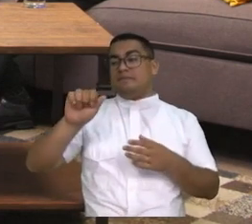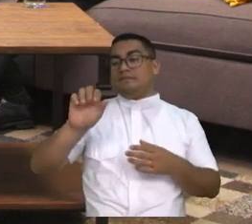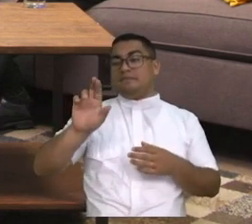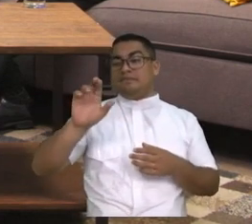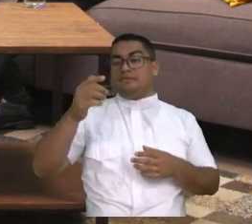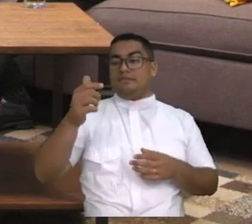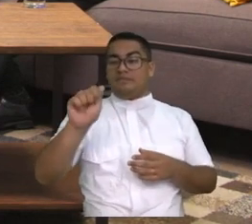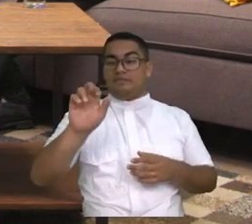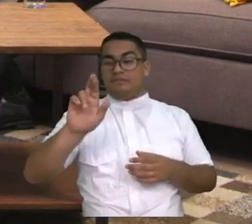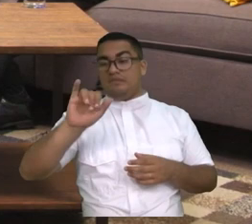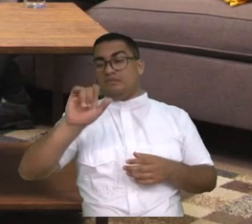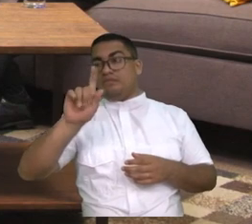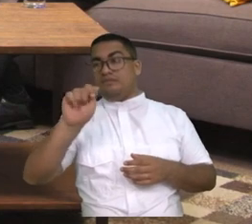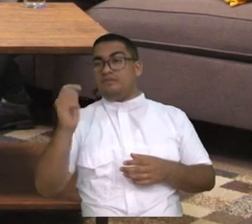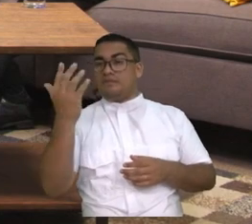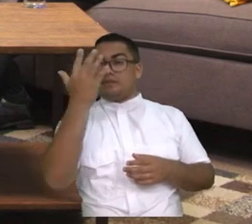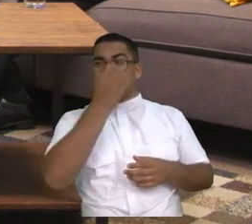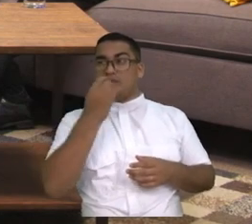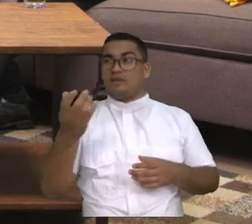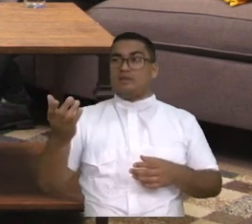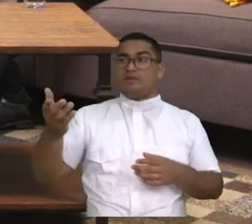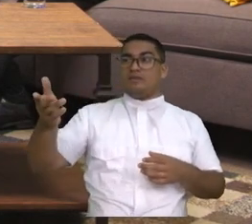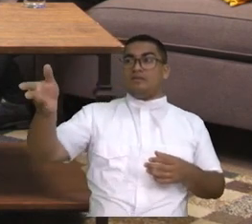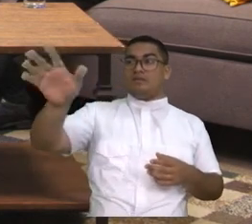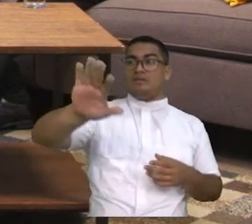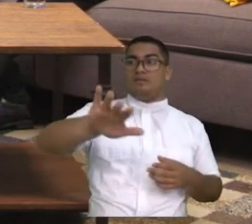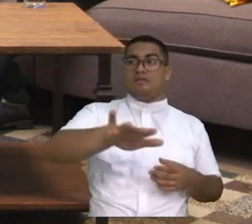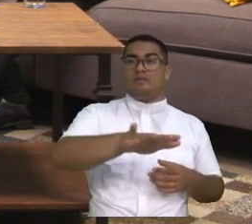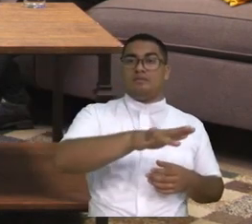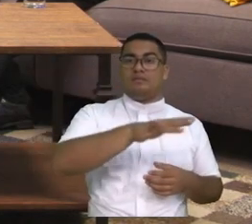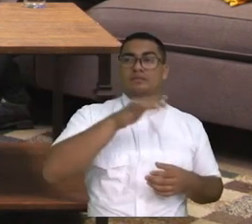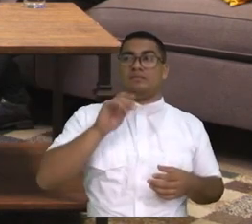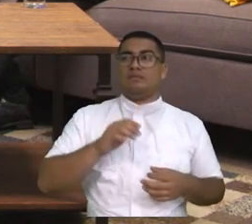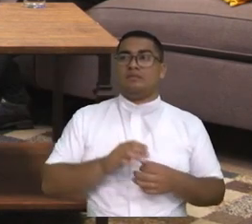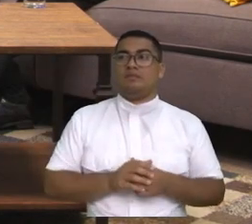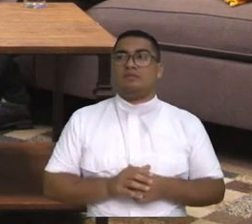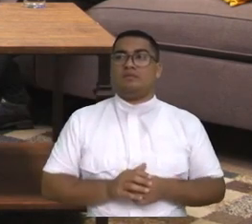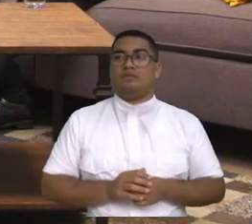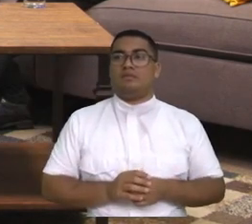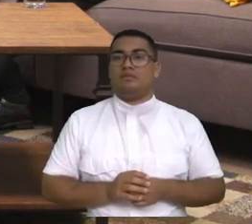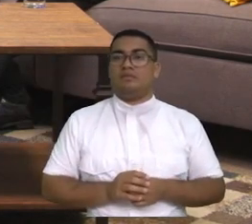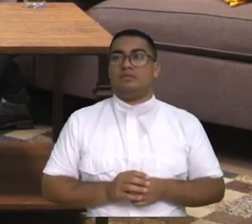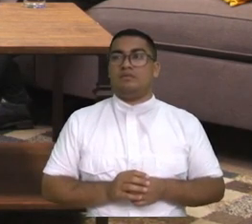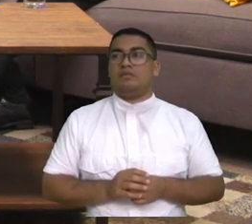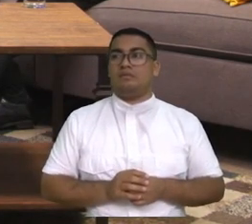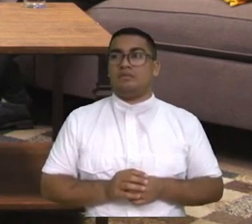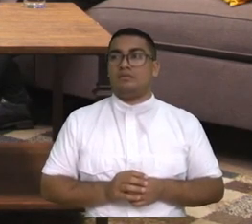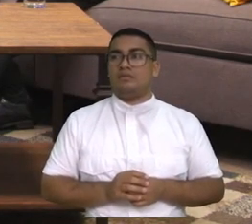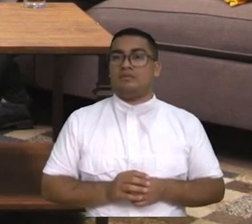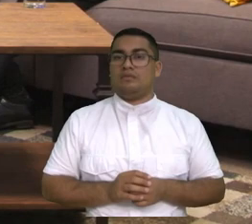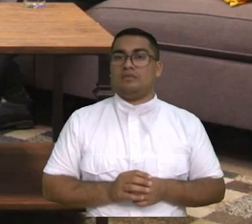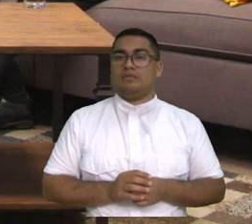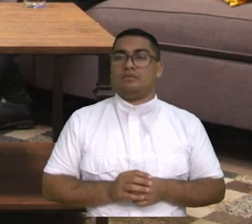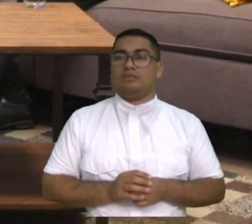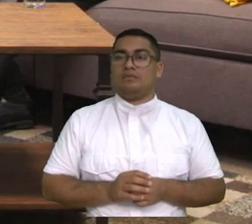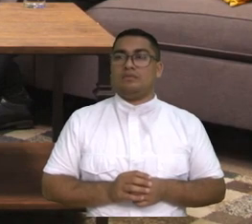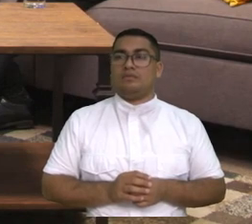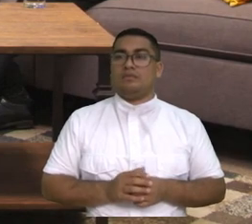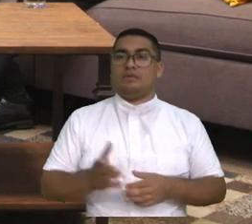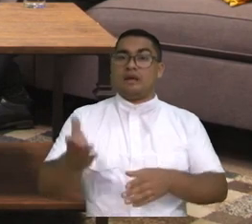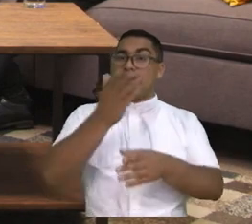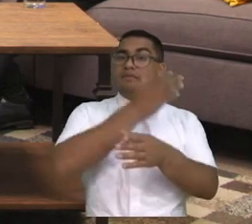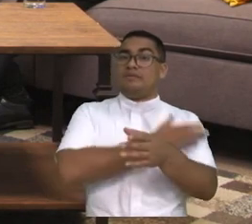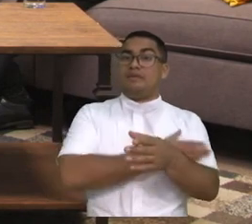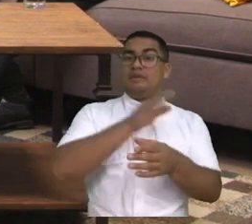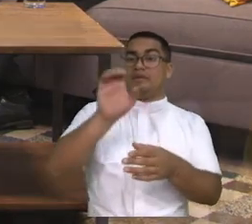mar. Nosotros escuchamos ahora, está linda la mar, de una forma natural. Natural, la mar, normal, cuando claro, antes era el mar. Rubén